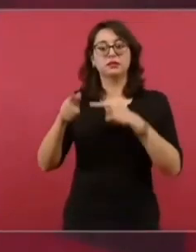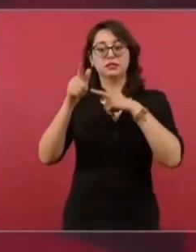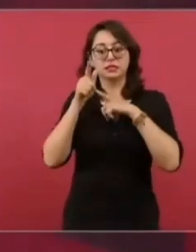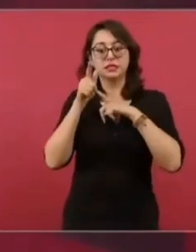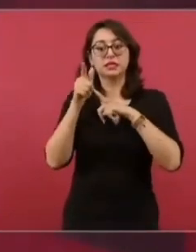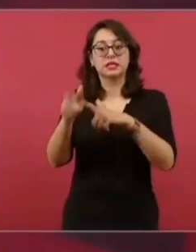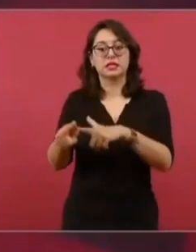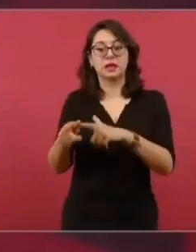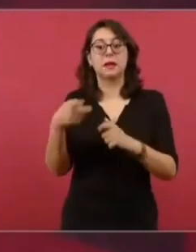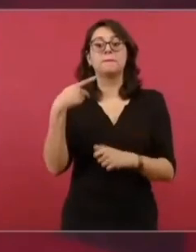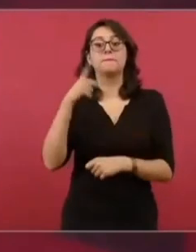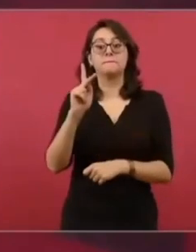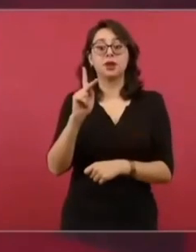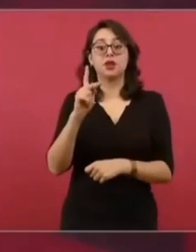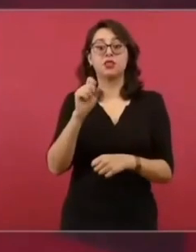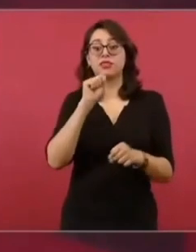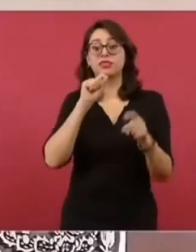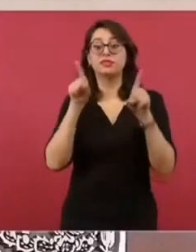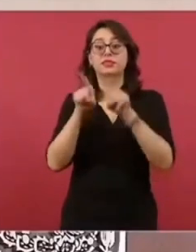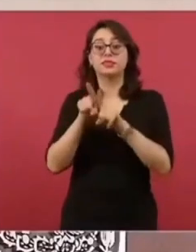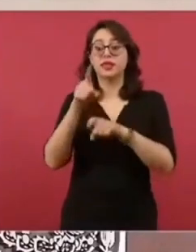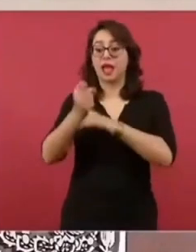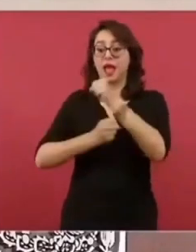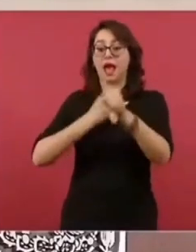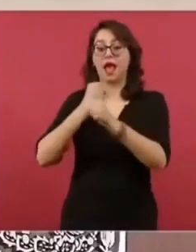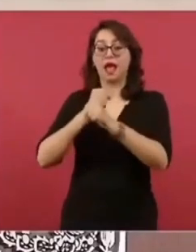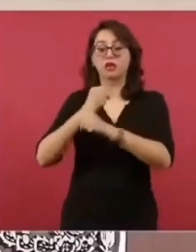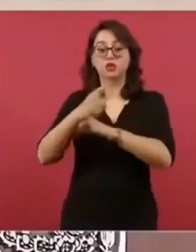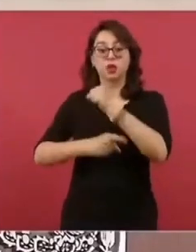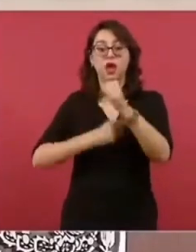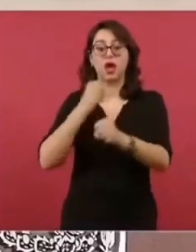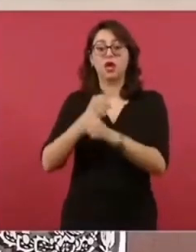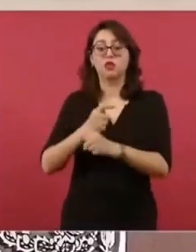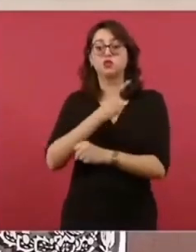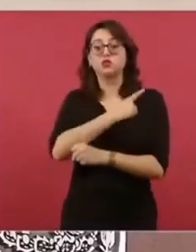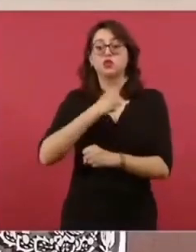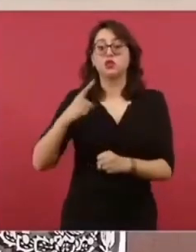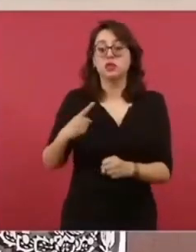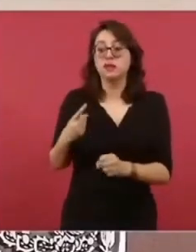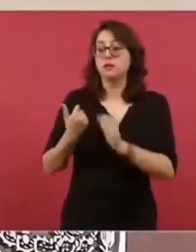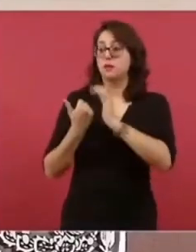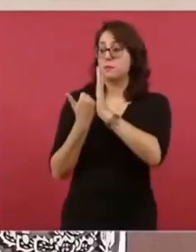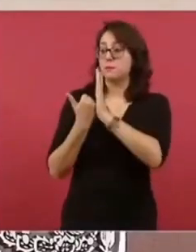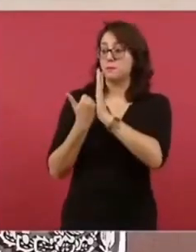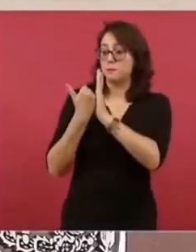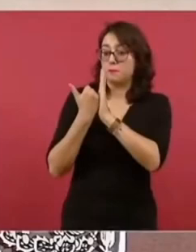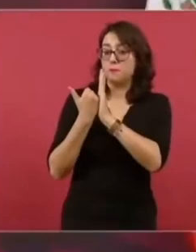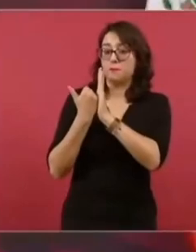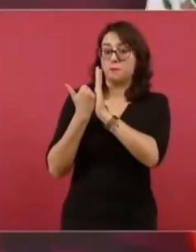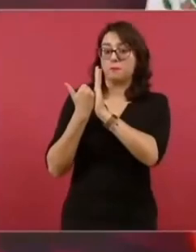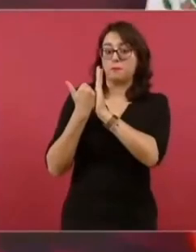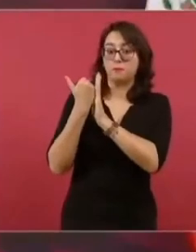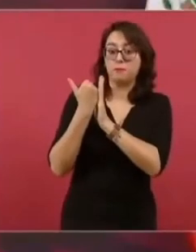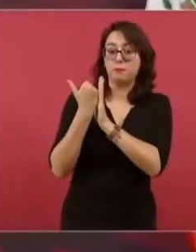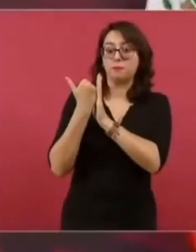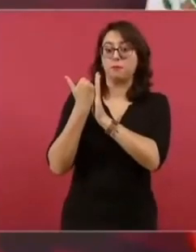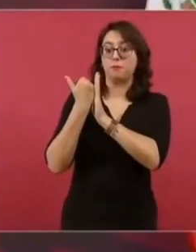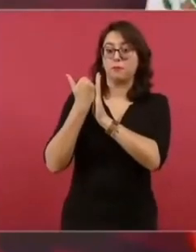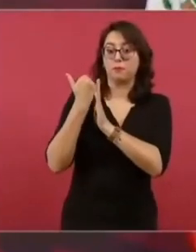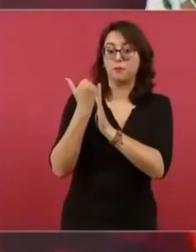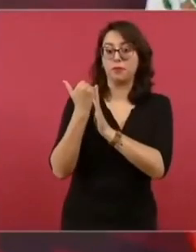de que año con año tiene que aumentar la pensión. Por eso he dicho de que para